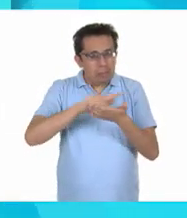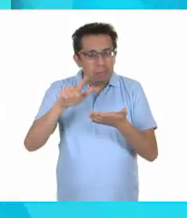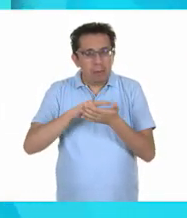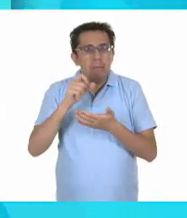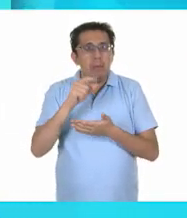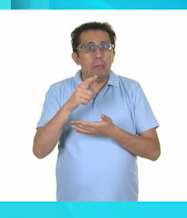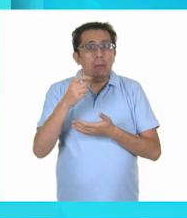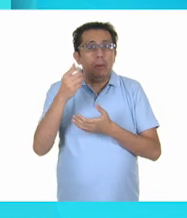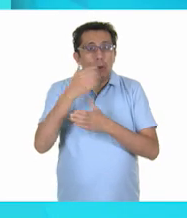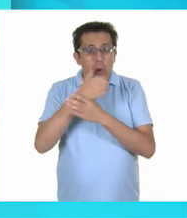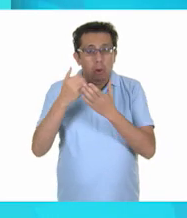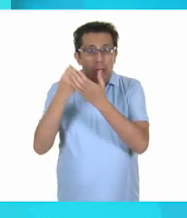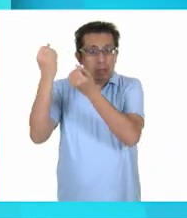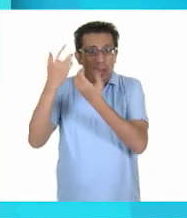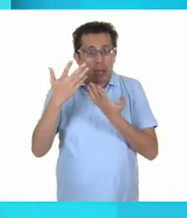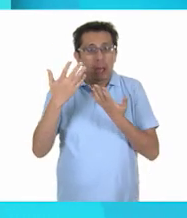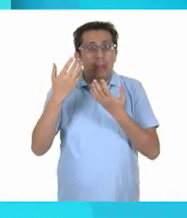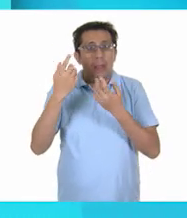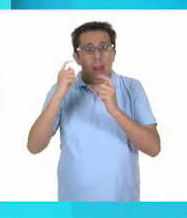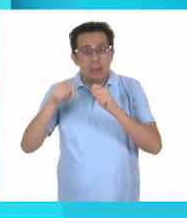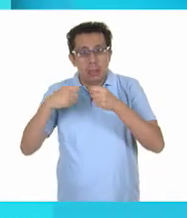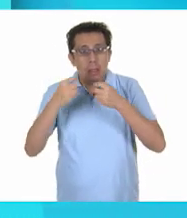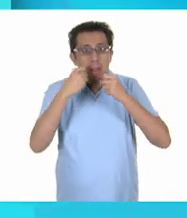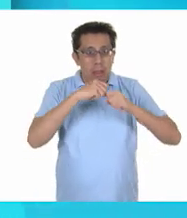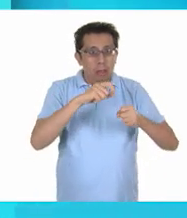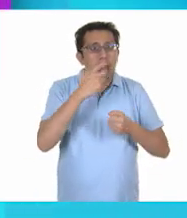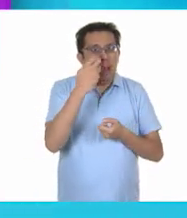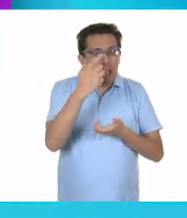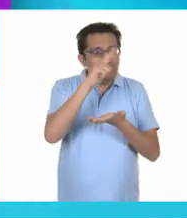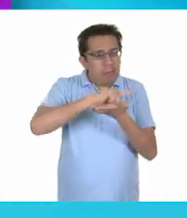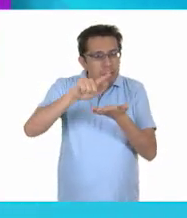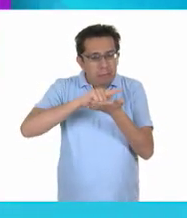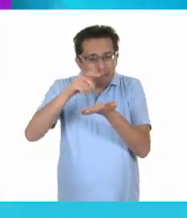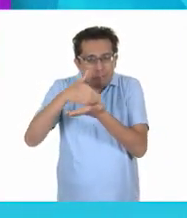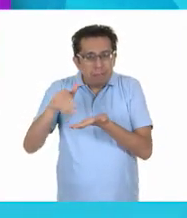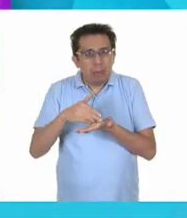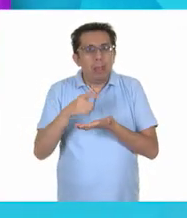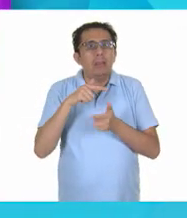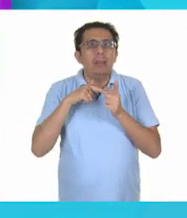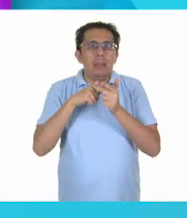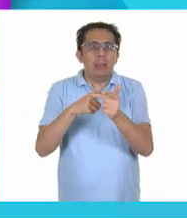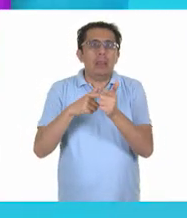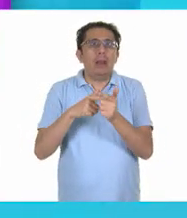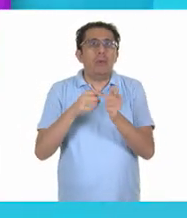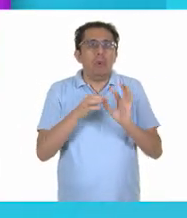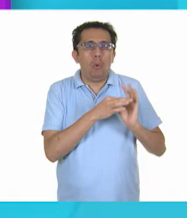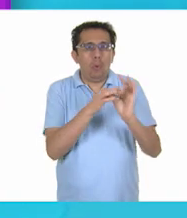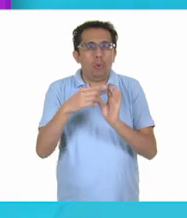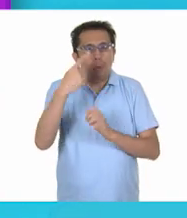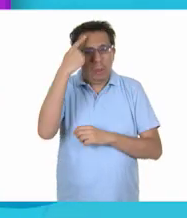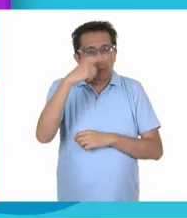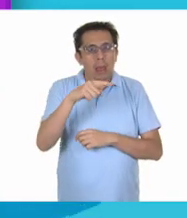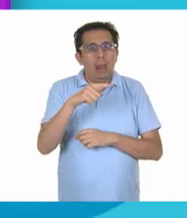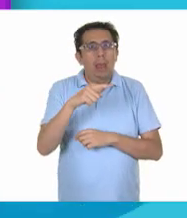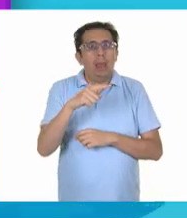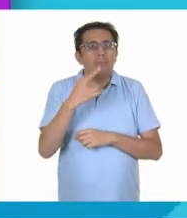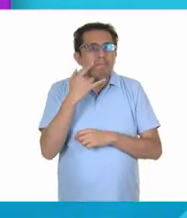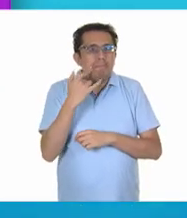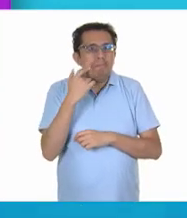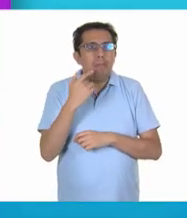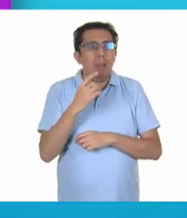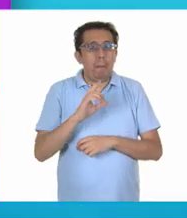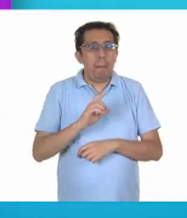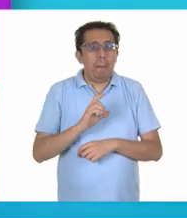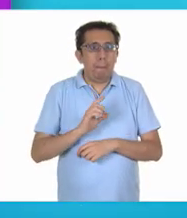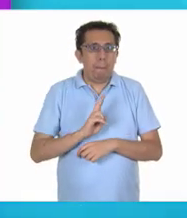las cosas que compres en la tienda o en el supermercado. Sigamos luchando juntos contra este virus, cuidándonos los